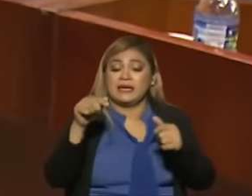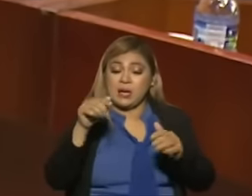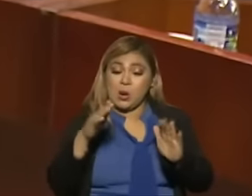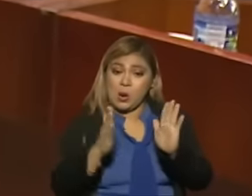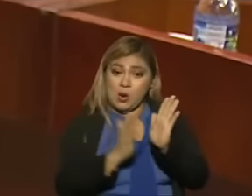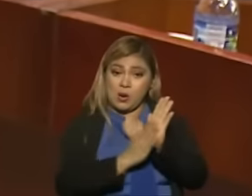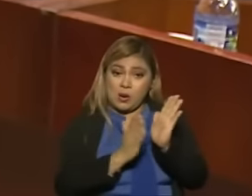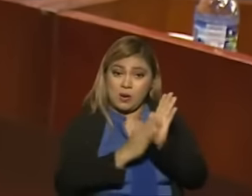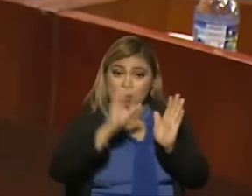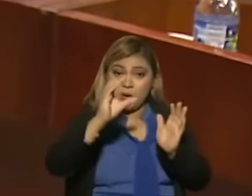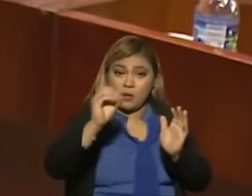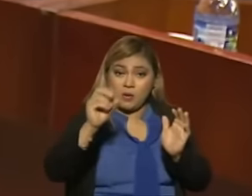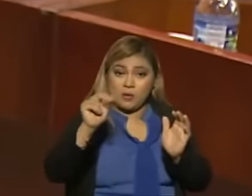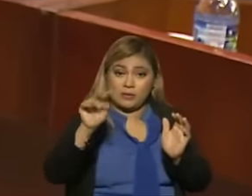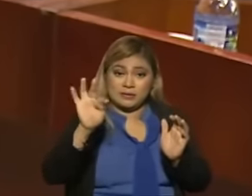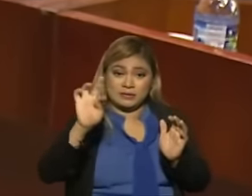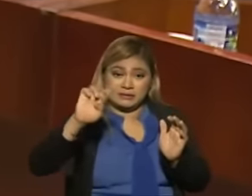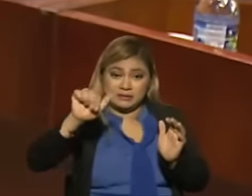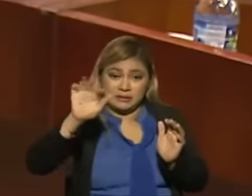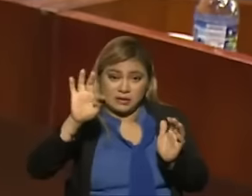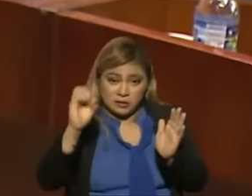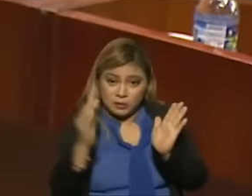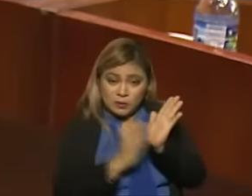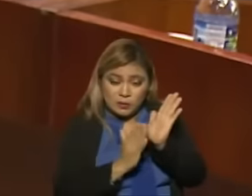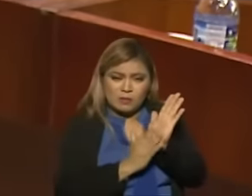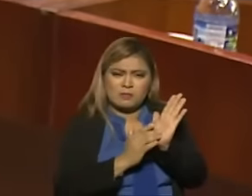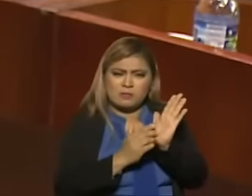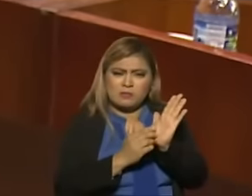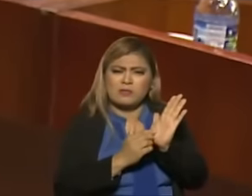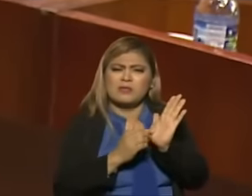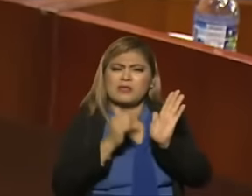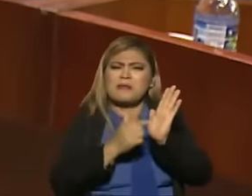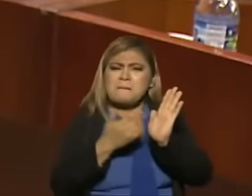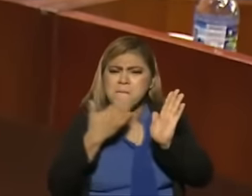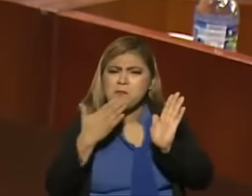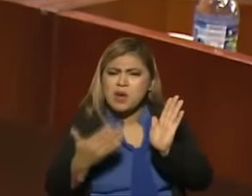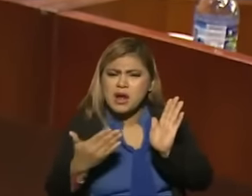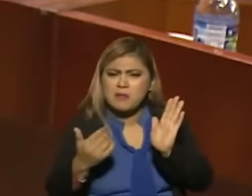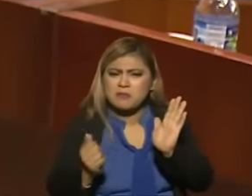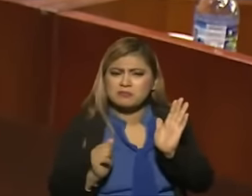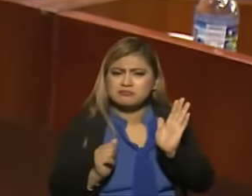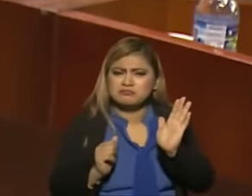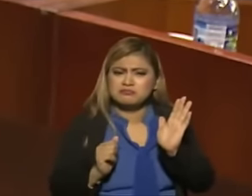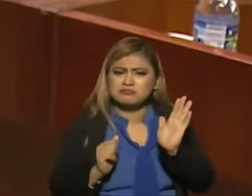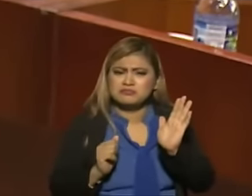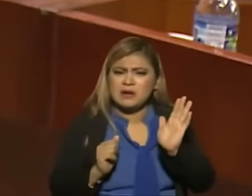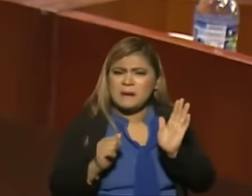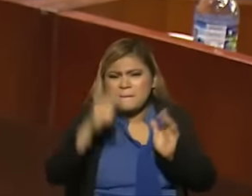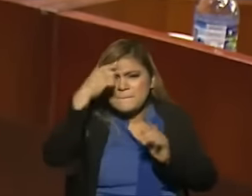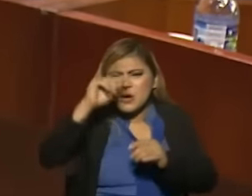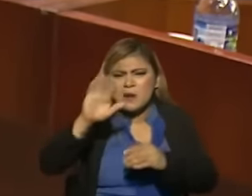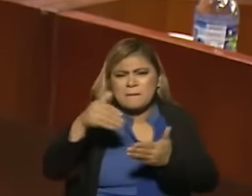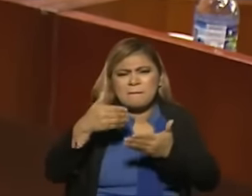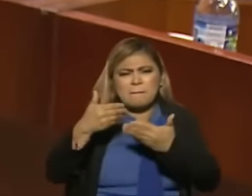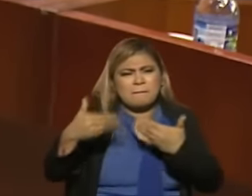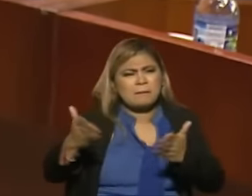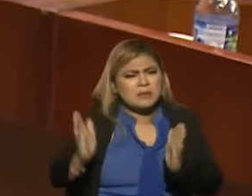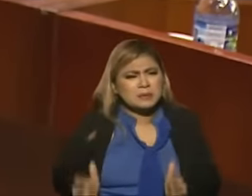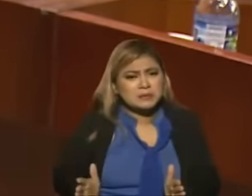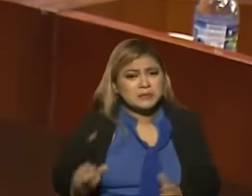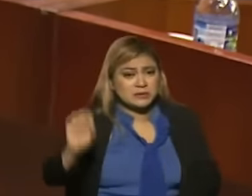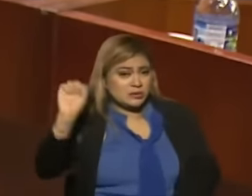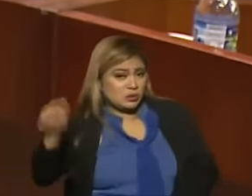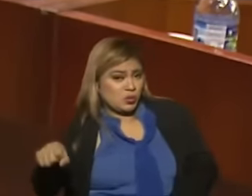contrato es bueno o suficiente para los intereses de la nación panameña? ¿Sí o no?